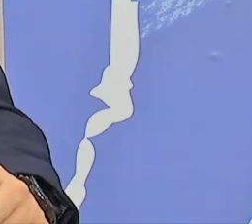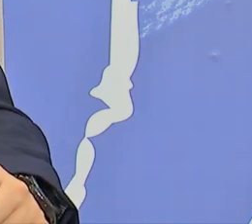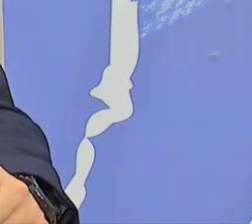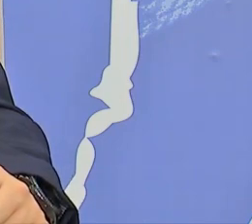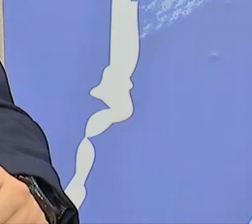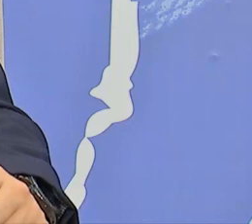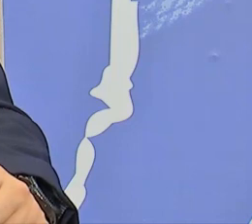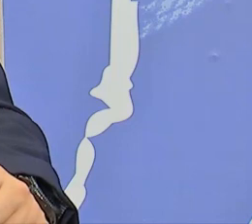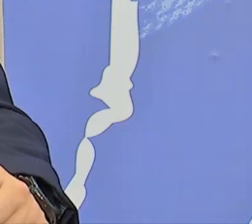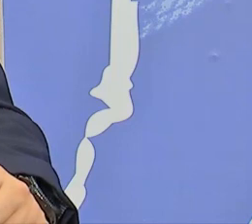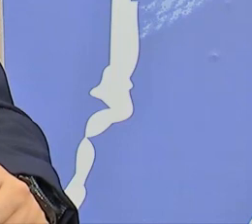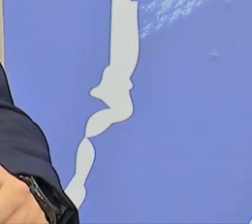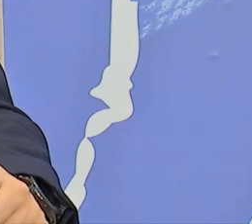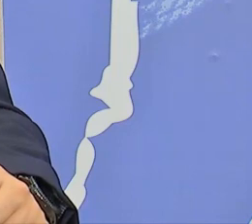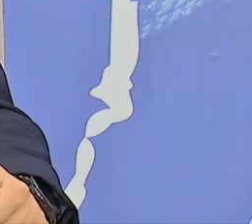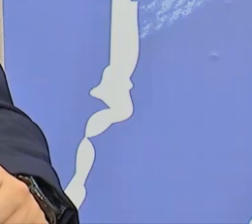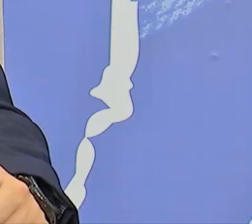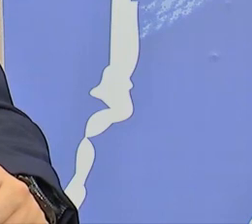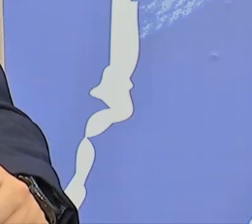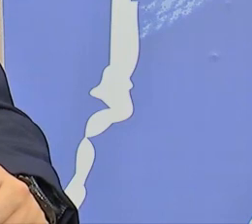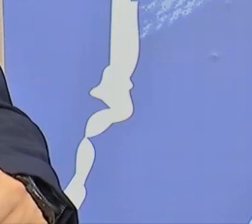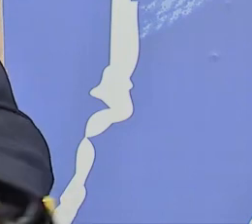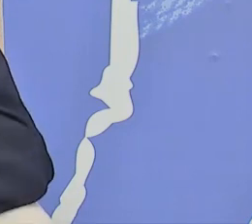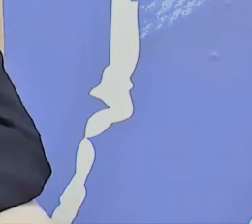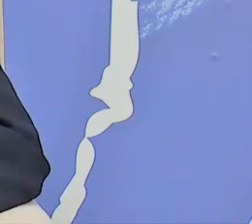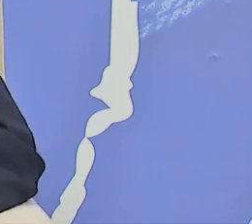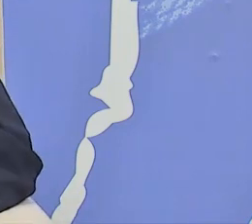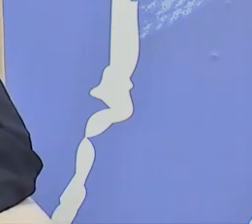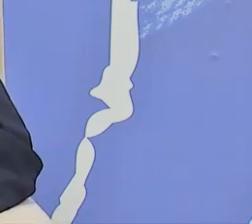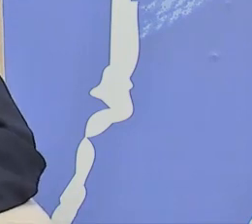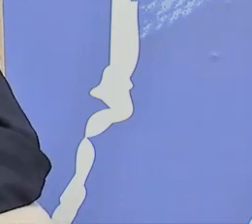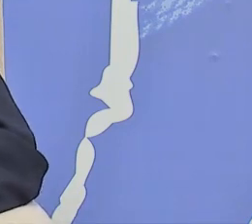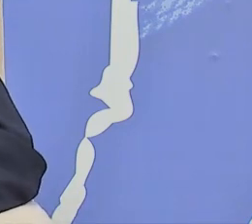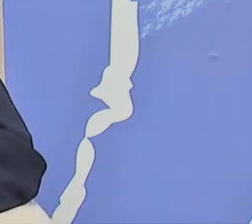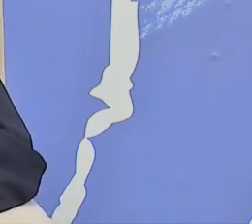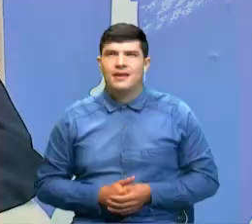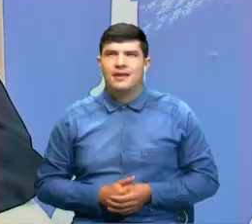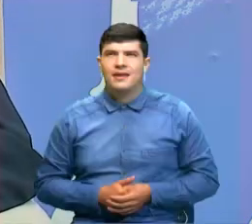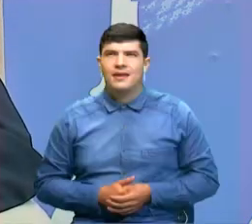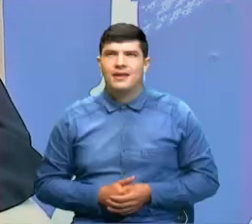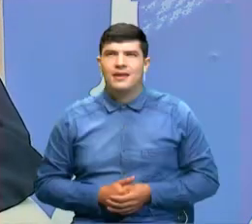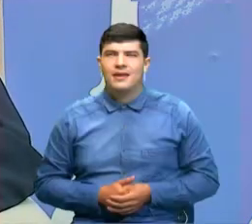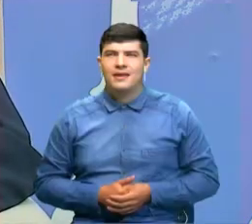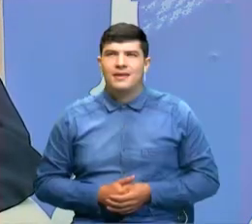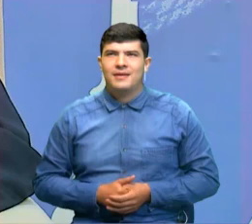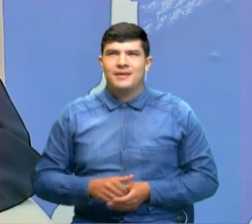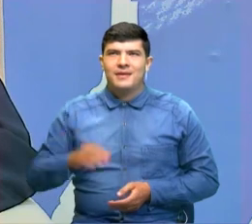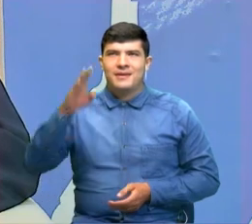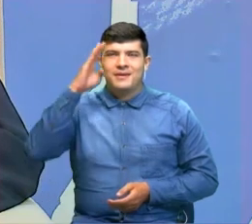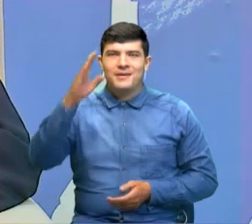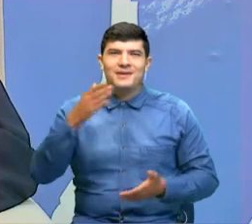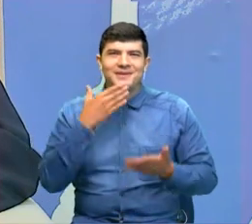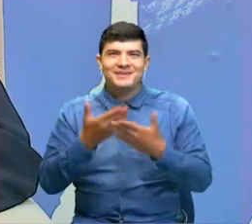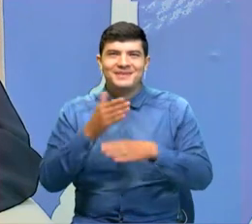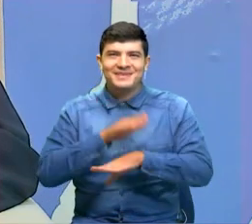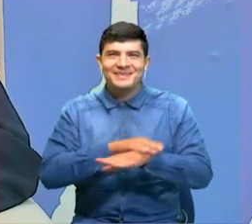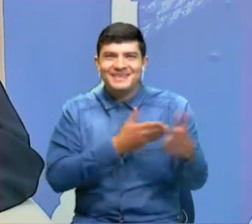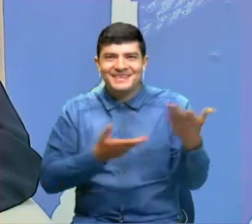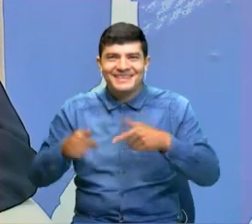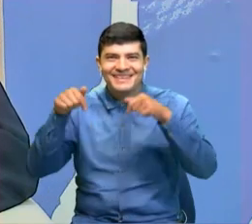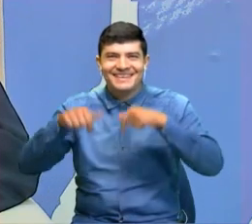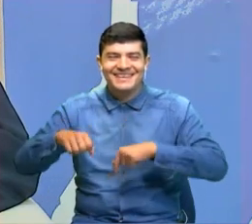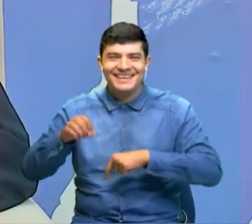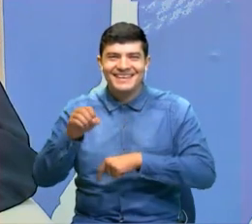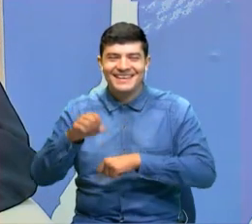ustedes, a la comunidad, donde atendemos esas situaciones donde seguramente requiere la ayuda de un especialista en derecho. A partir de este momento, le invitamos a